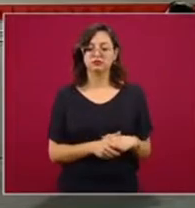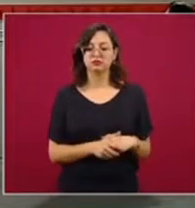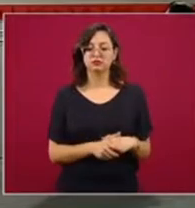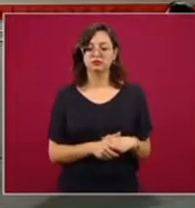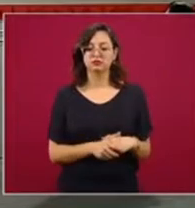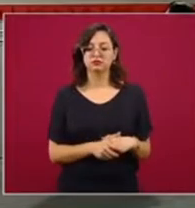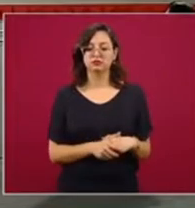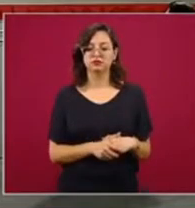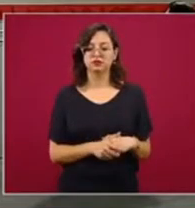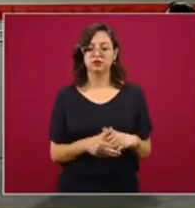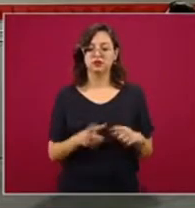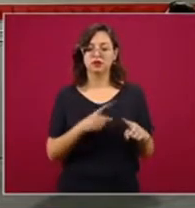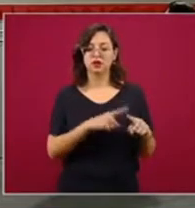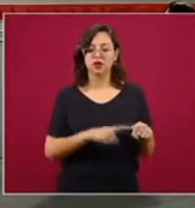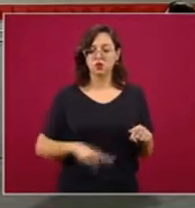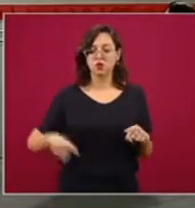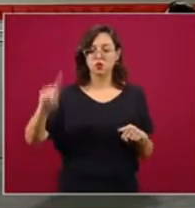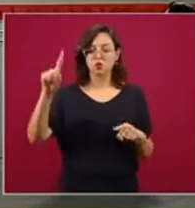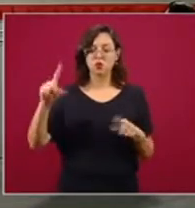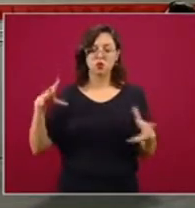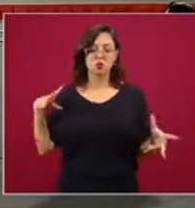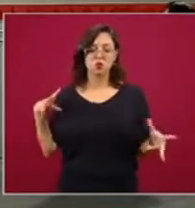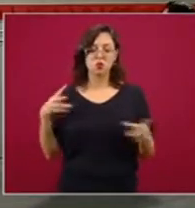La de la curva acumulada.